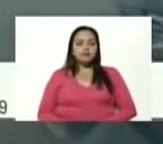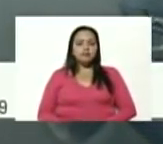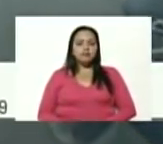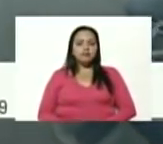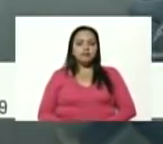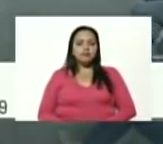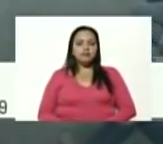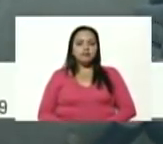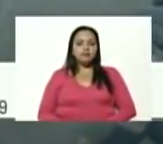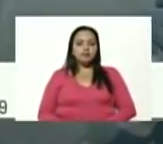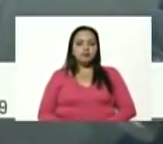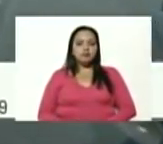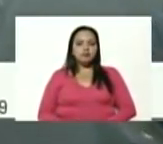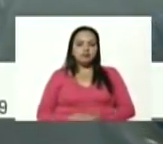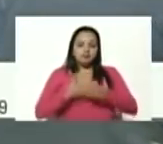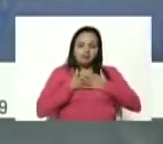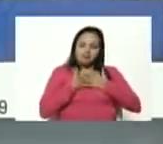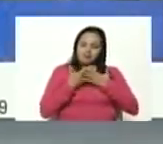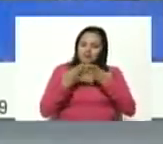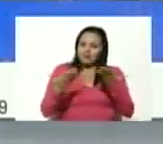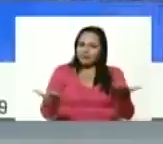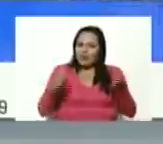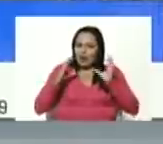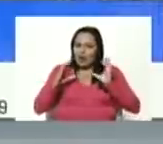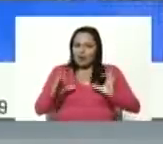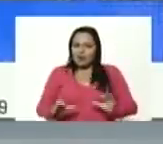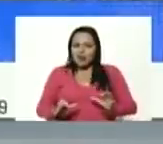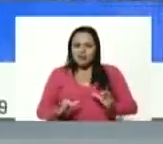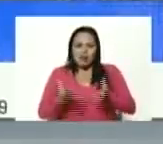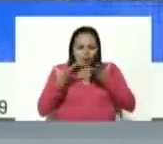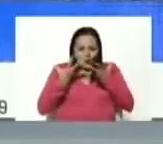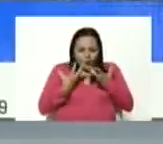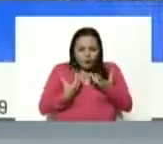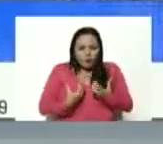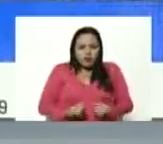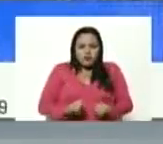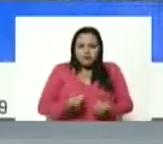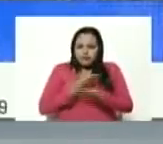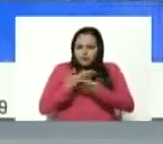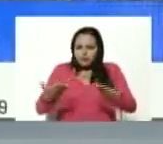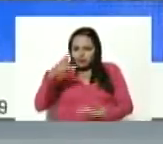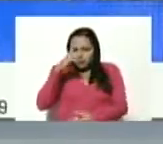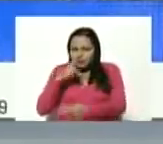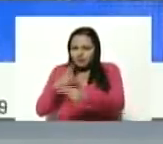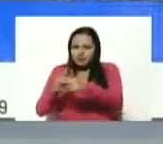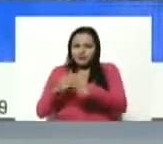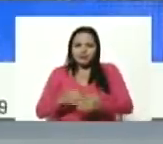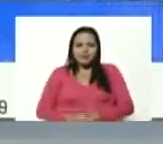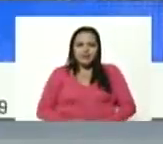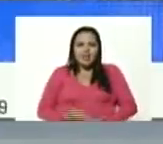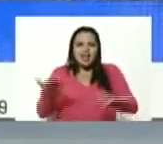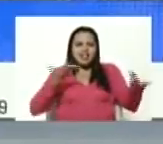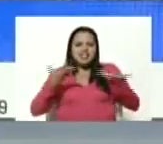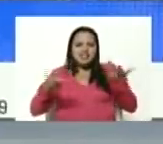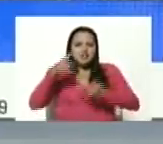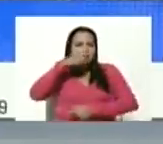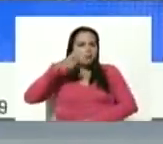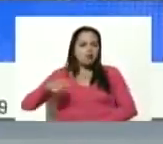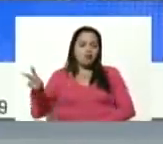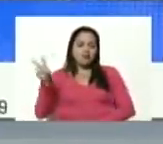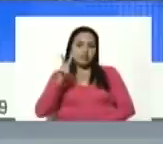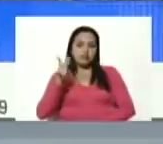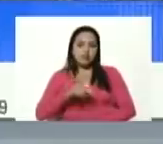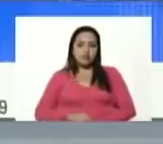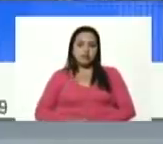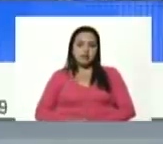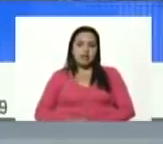Se consagró gustosamente, se consumió gustosamente al servicio del pueblo de Venezuela.